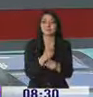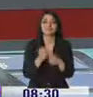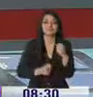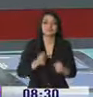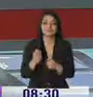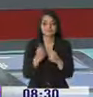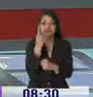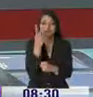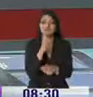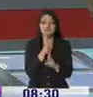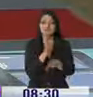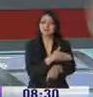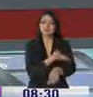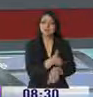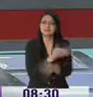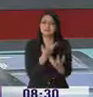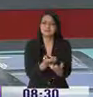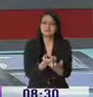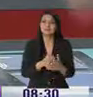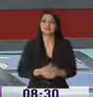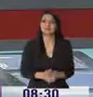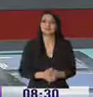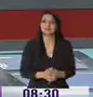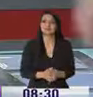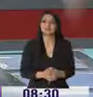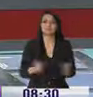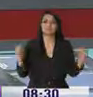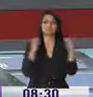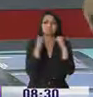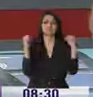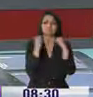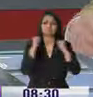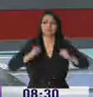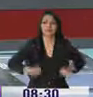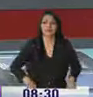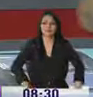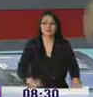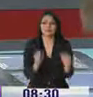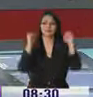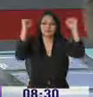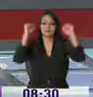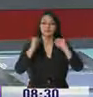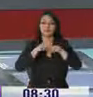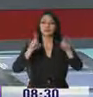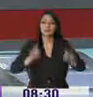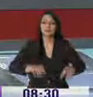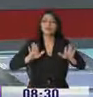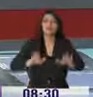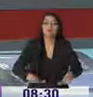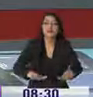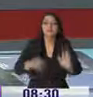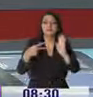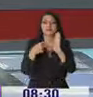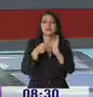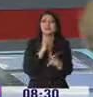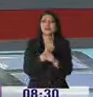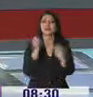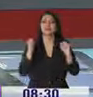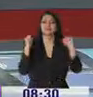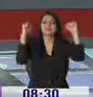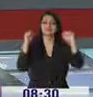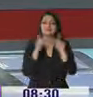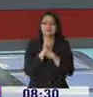Un dos. Esta musiquita me da para levante la mano. A ver, Sarita, ejercicio, levante la mano, vaya arriba, vaya. Pausa activa, vaya, muchacho, arriba, abajo.